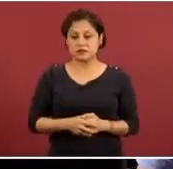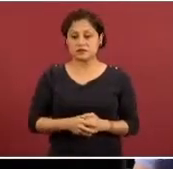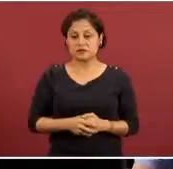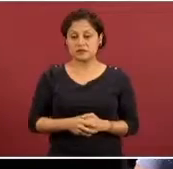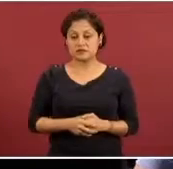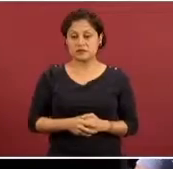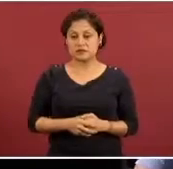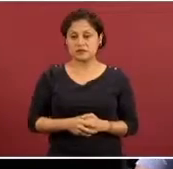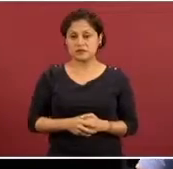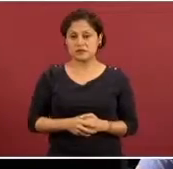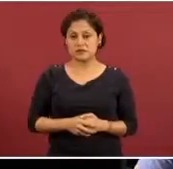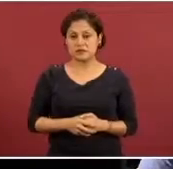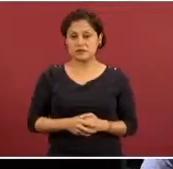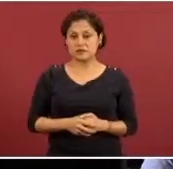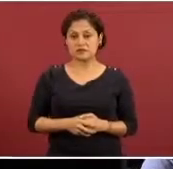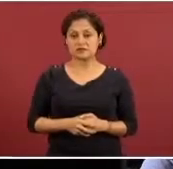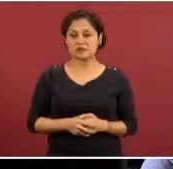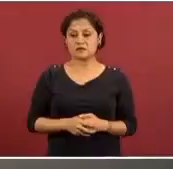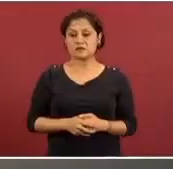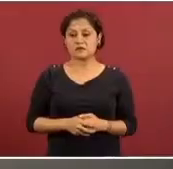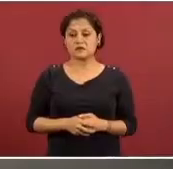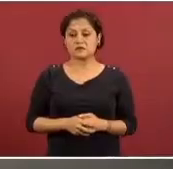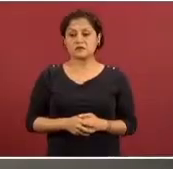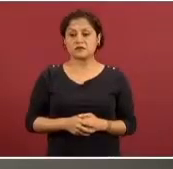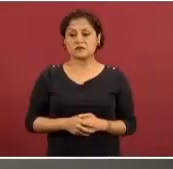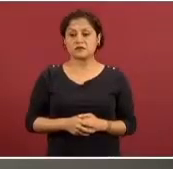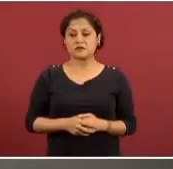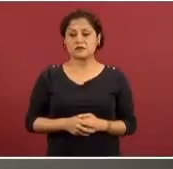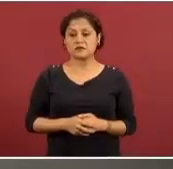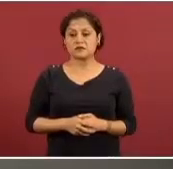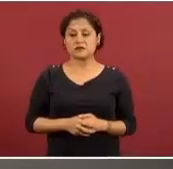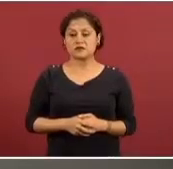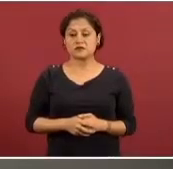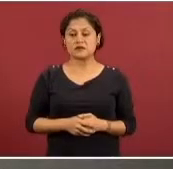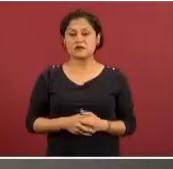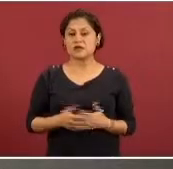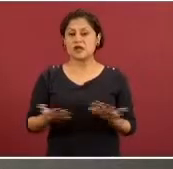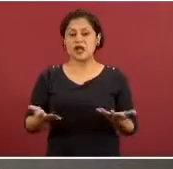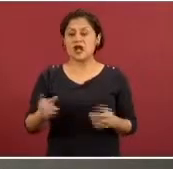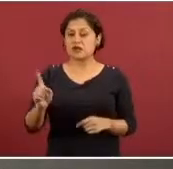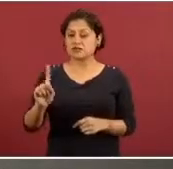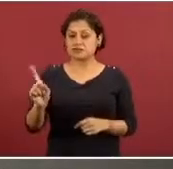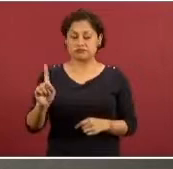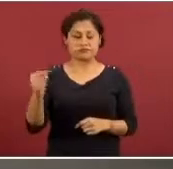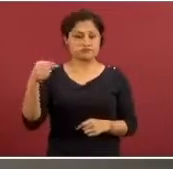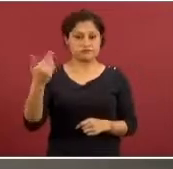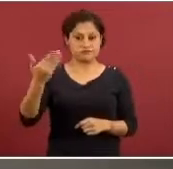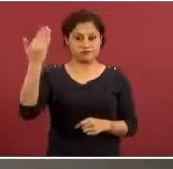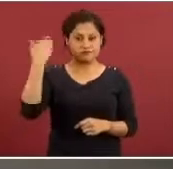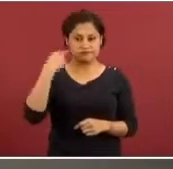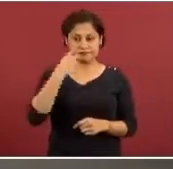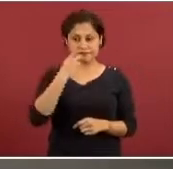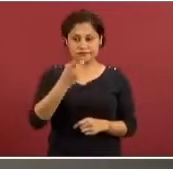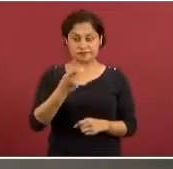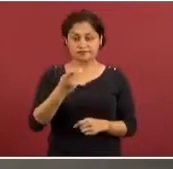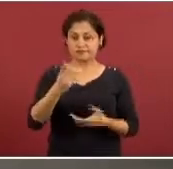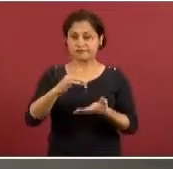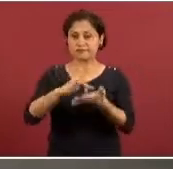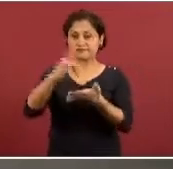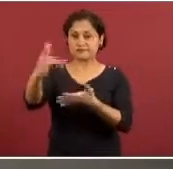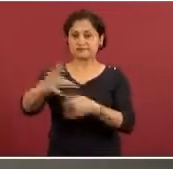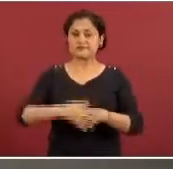mercancías, ¿existe algún control? No estoy hablando de autarquía, como se malinterpretó la otra vez, ni de cerrar fronteras. Gracias.